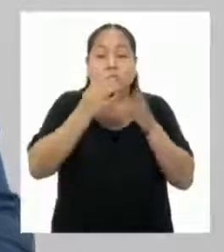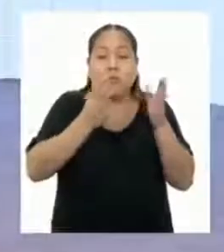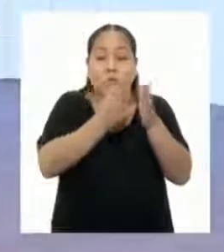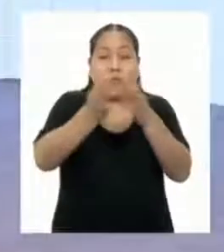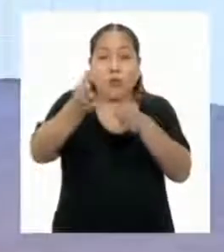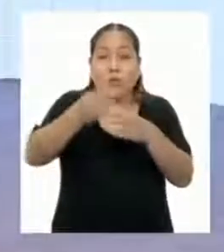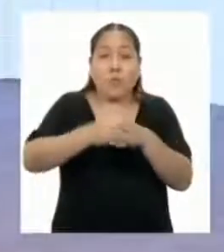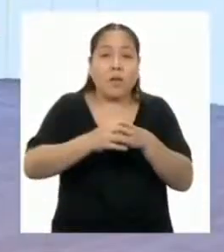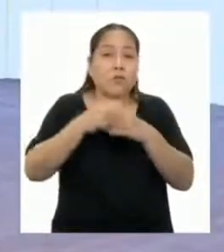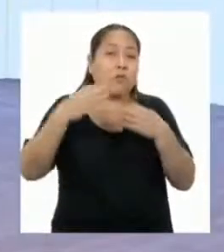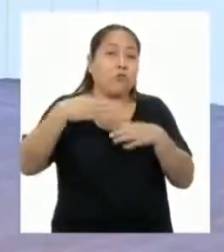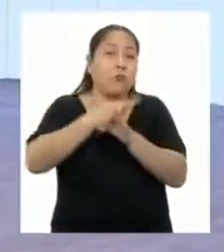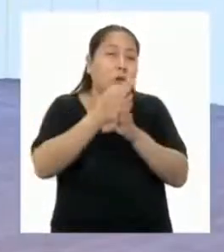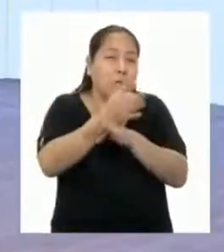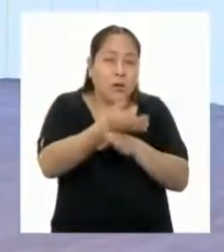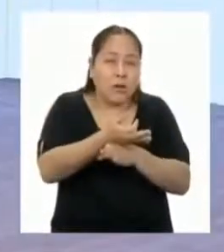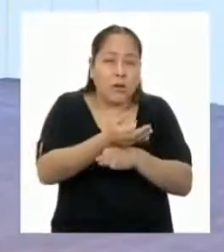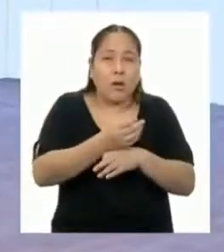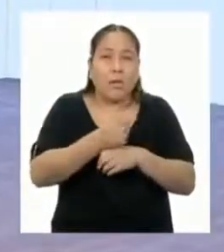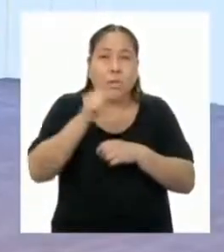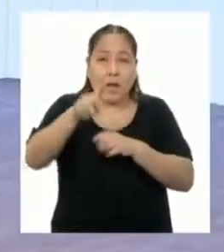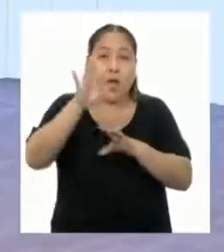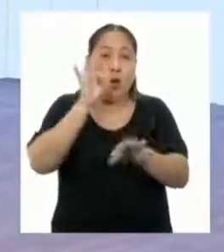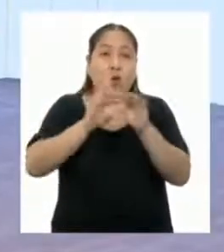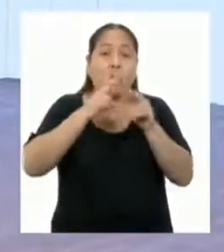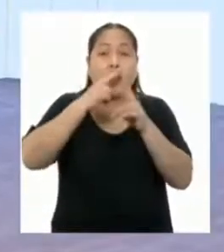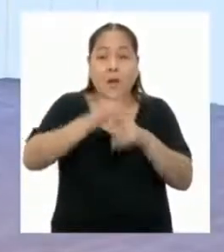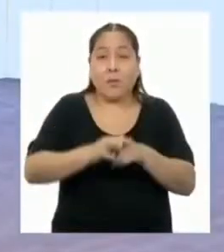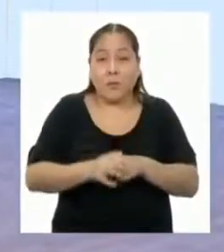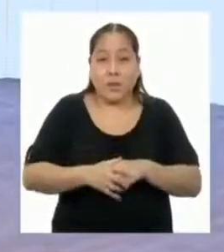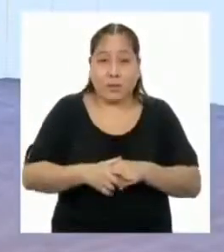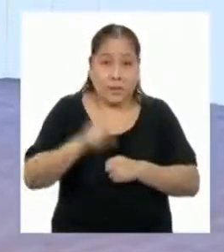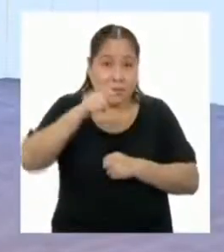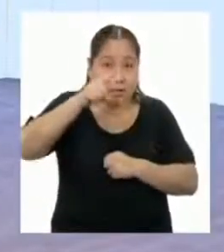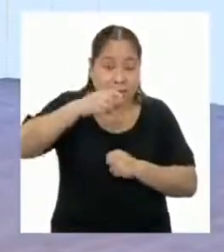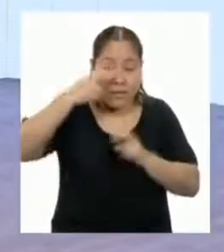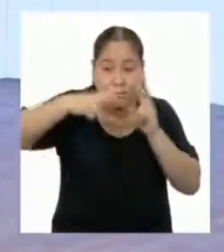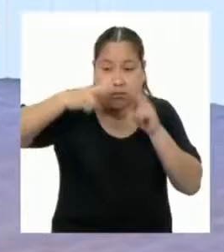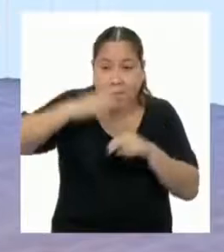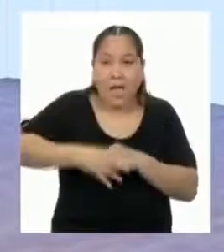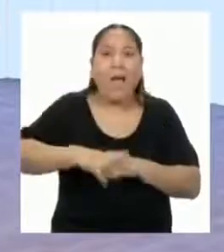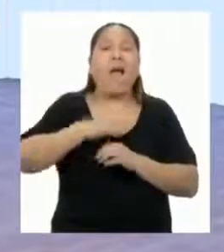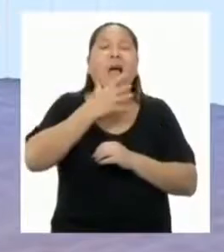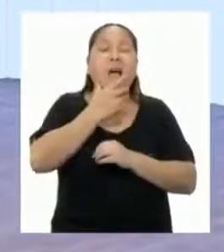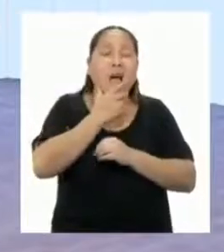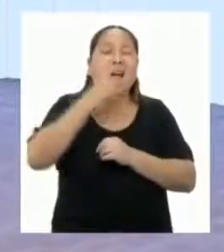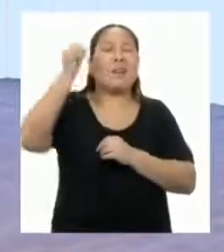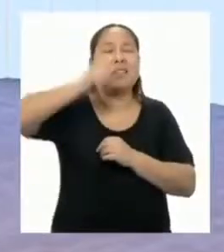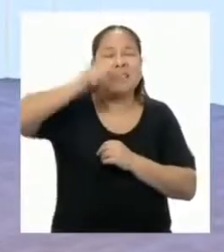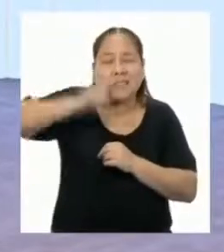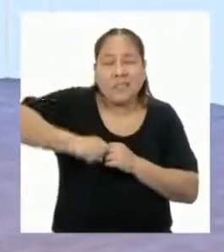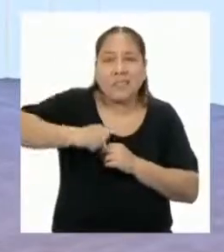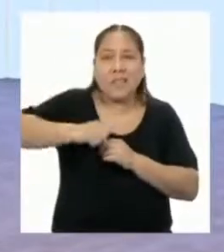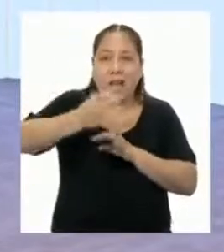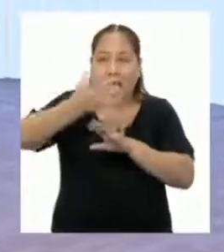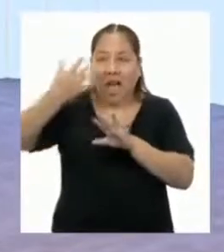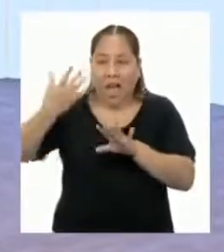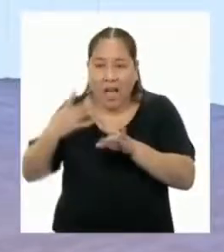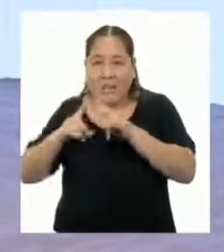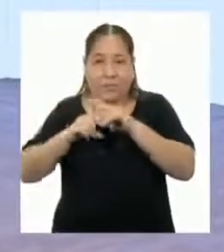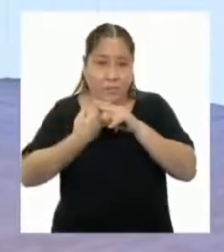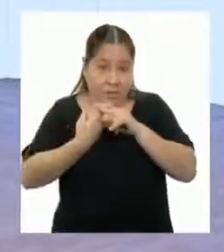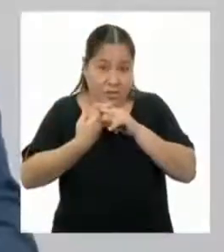respuesta. Ah, claro, tienes razón. Al principio del programa empezamos a resolver las interrogantes y lo hicimos